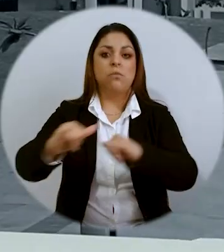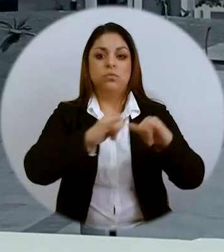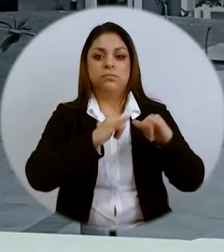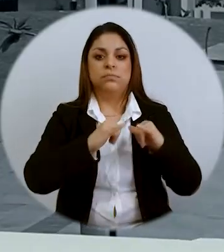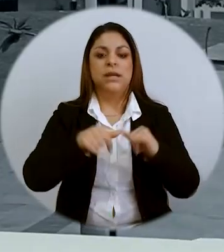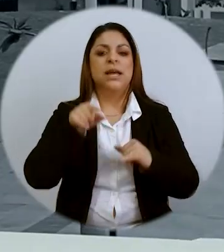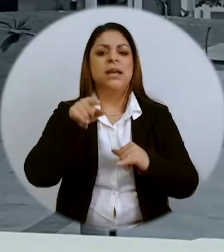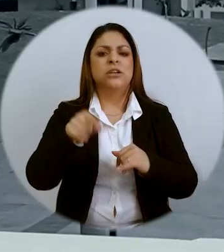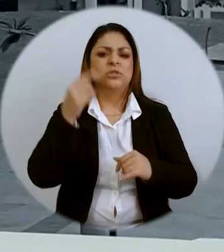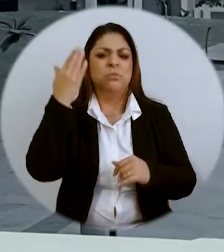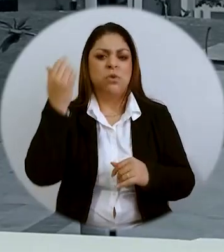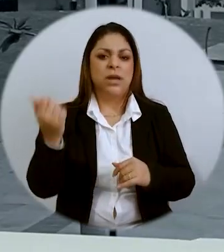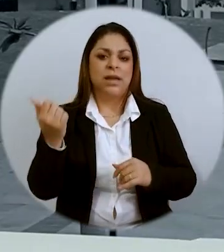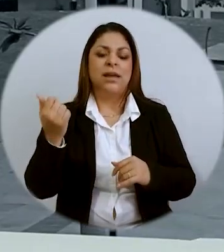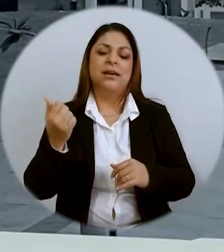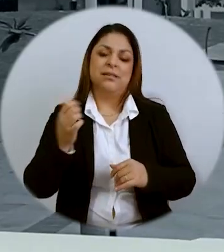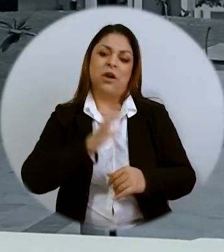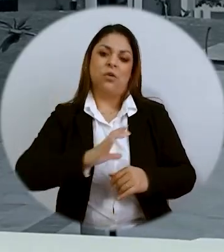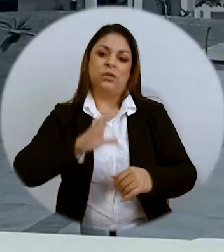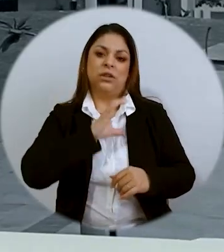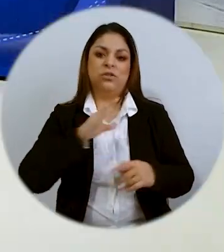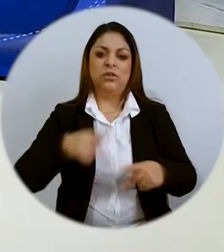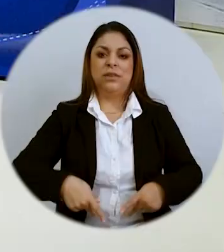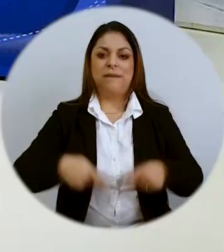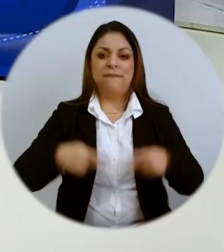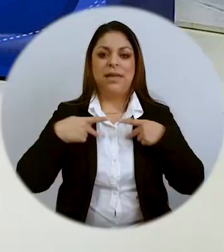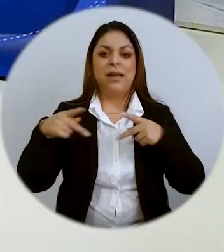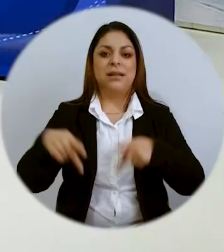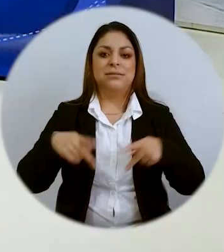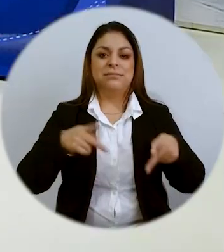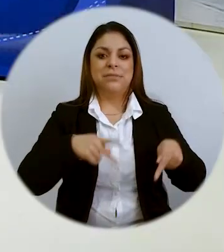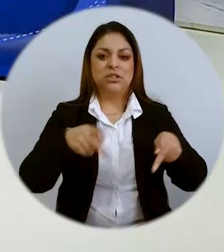por la condición de vida de las personas